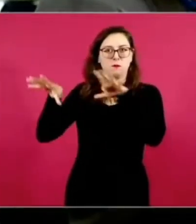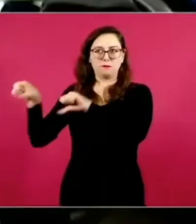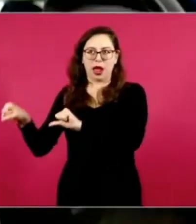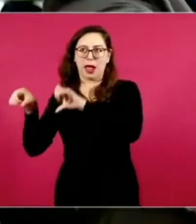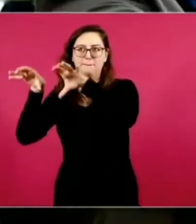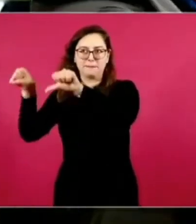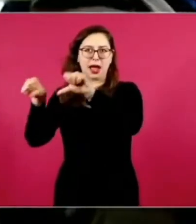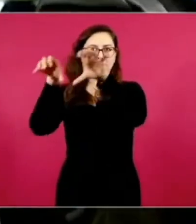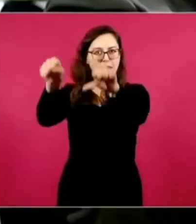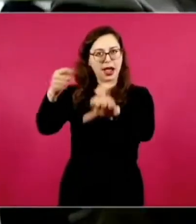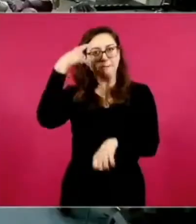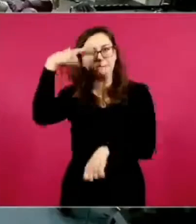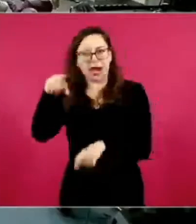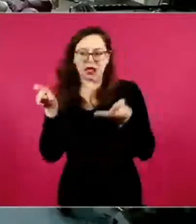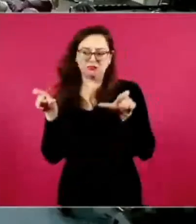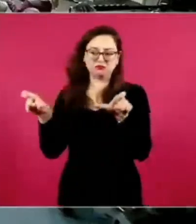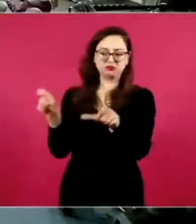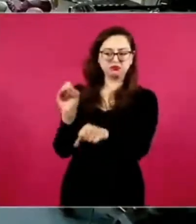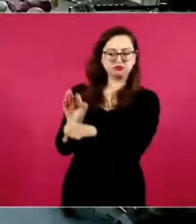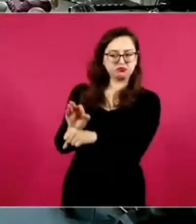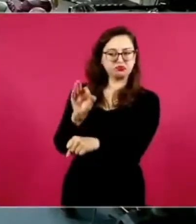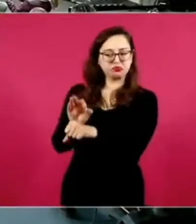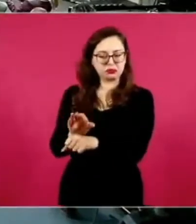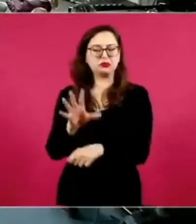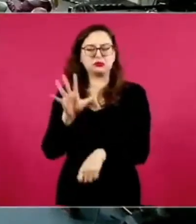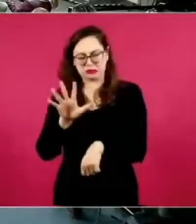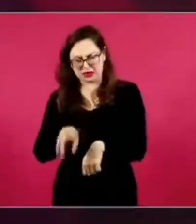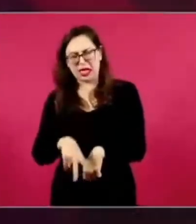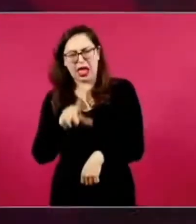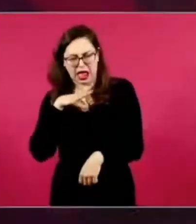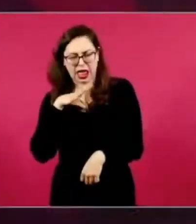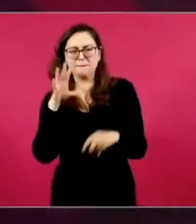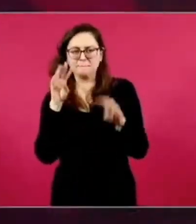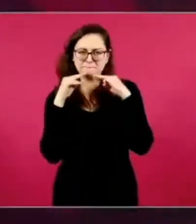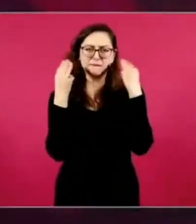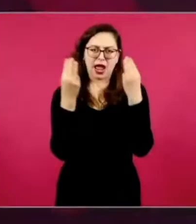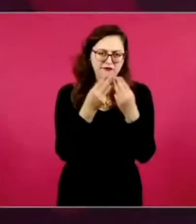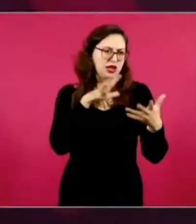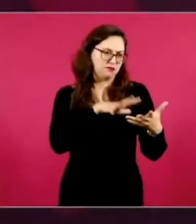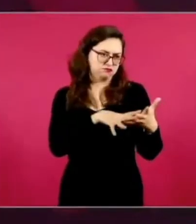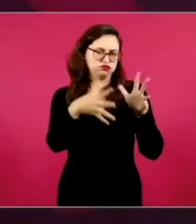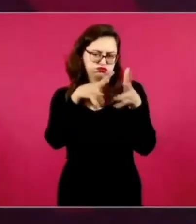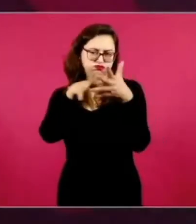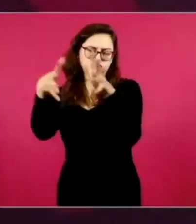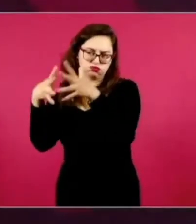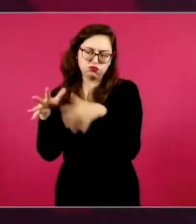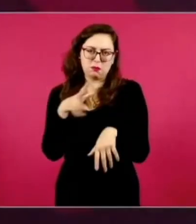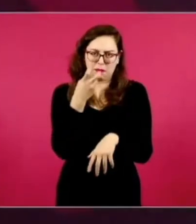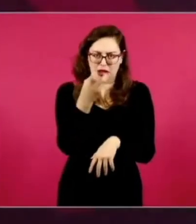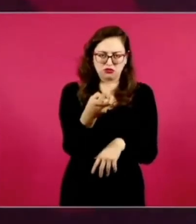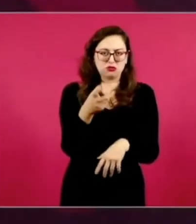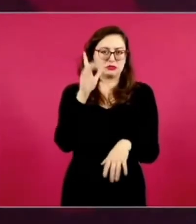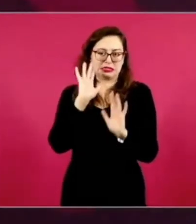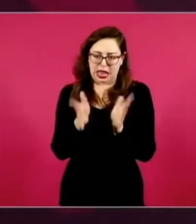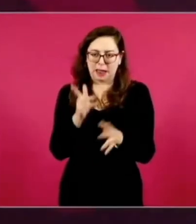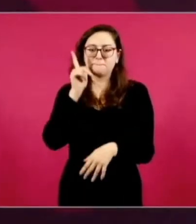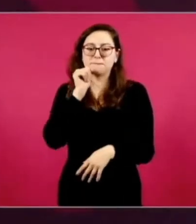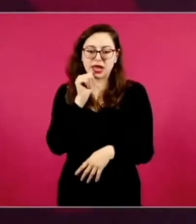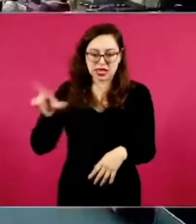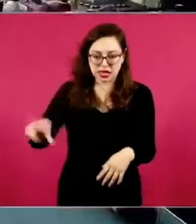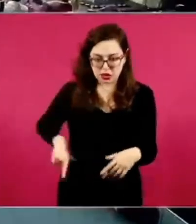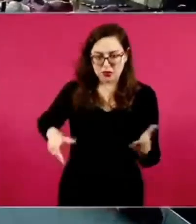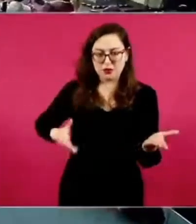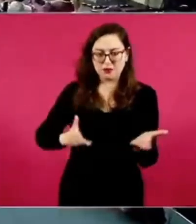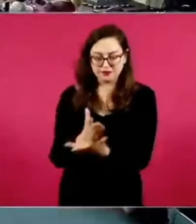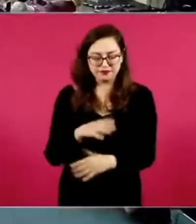diferentes grupos que han generado esta violencia, presidente. Bueno, muchas gracias. Muchas gracias. Un abrazo.